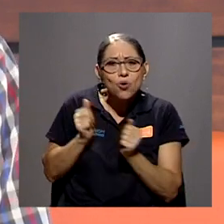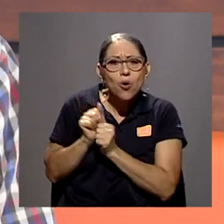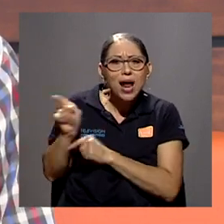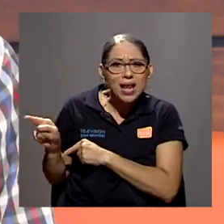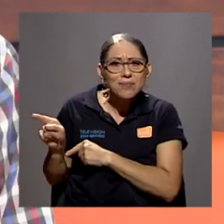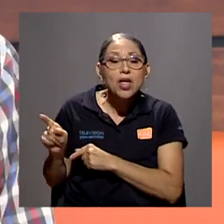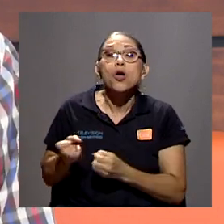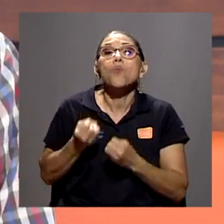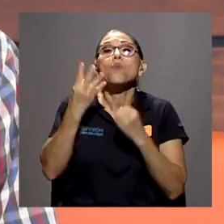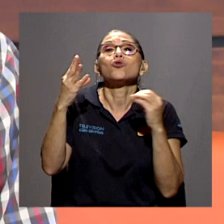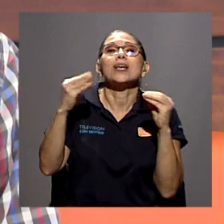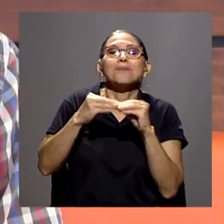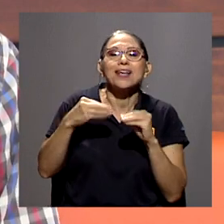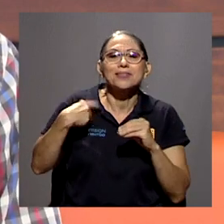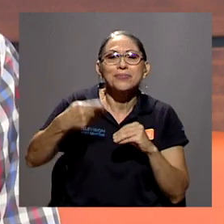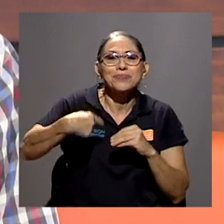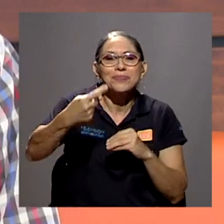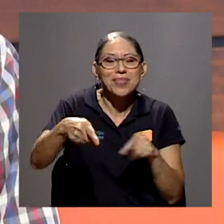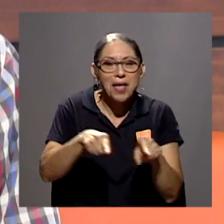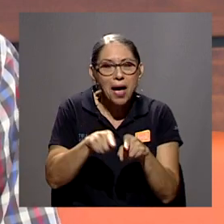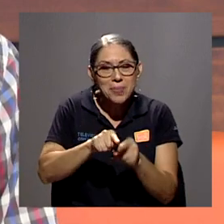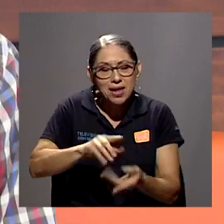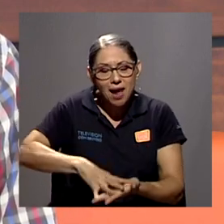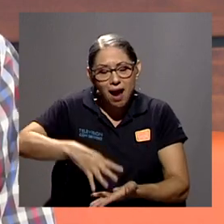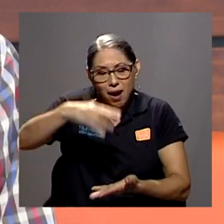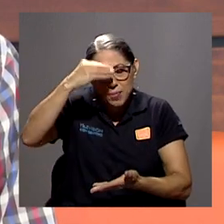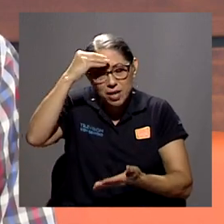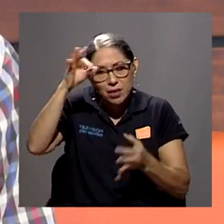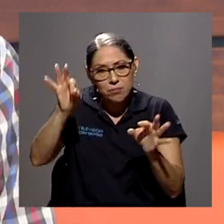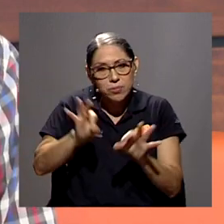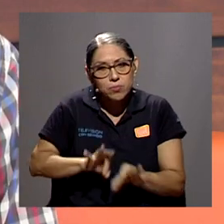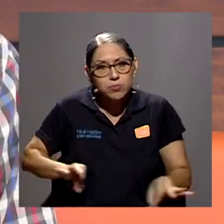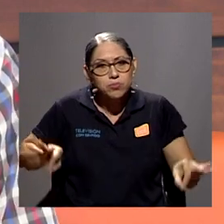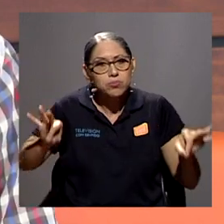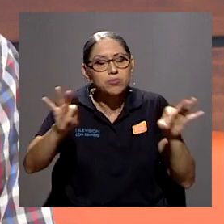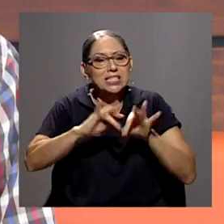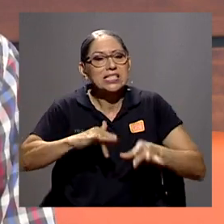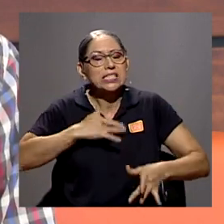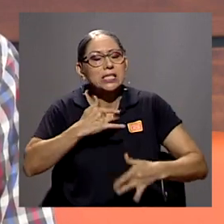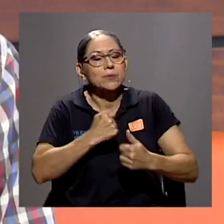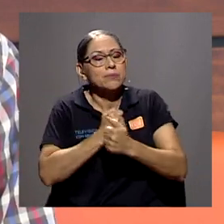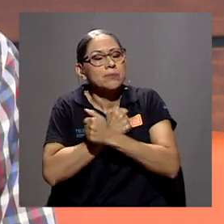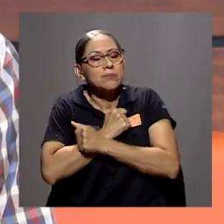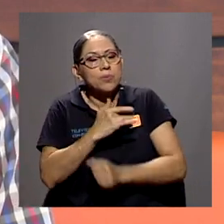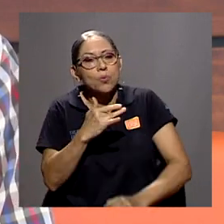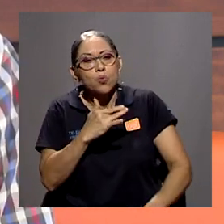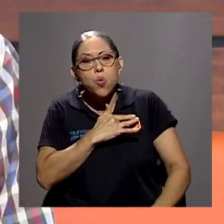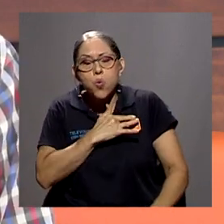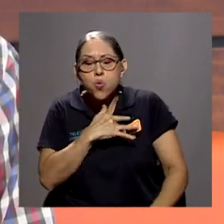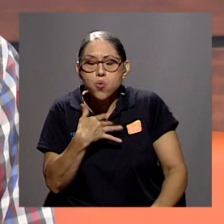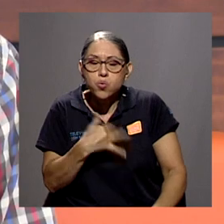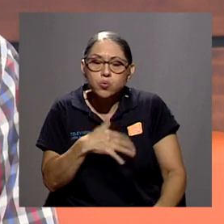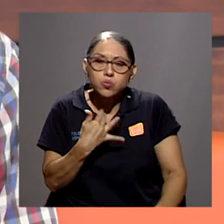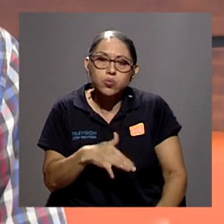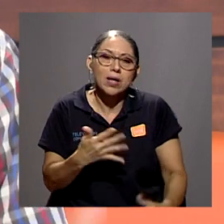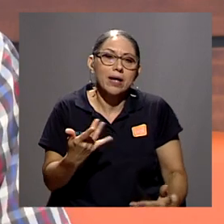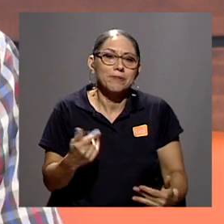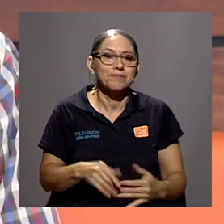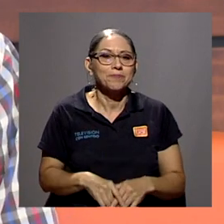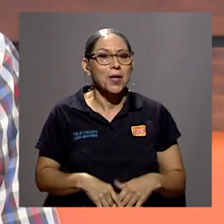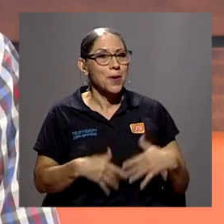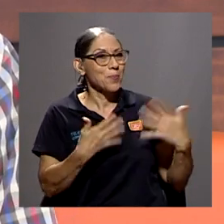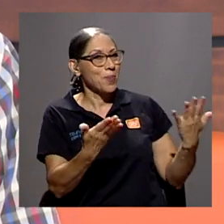espero que pasen también y aprendan todo lo valioso que es la pasión con la que salen las cosas y bueno pues